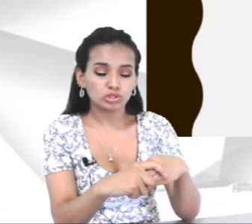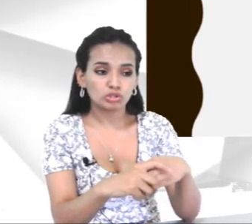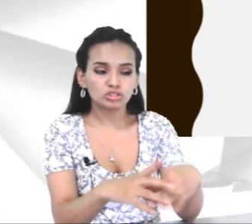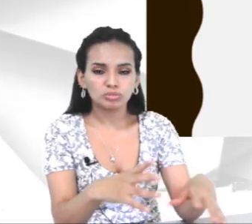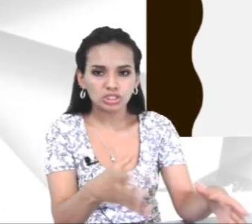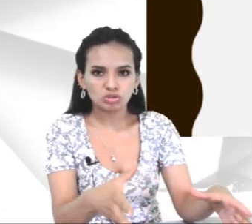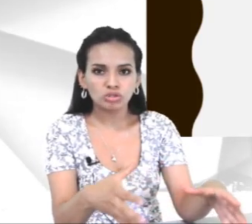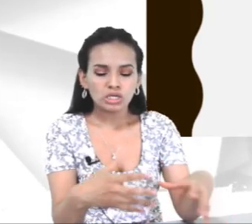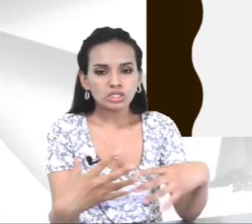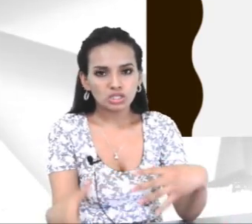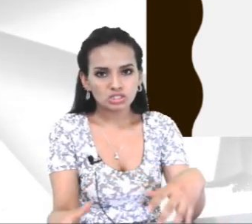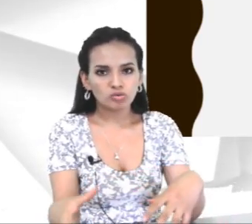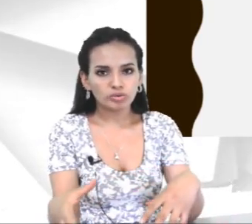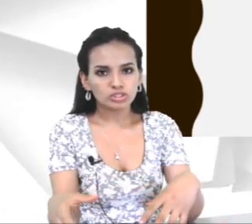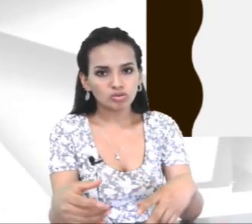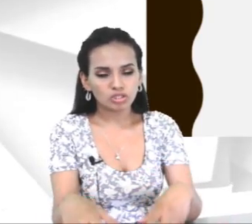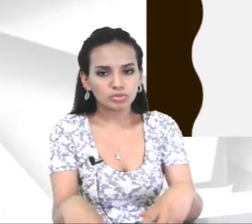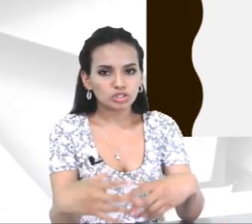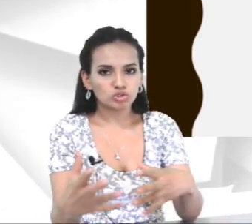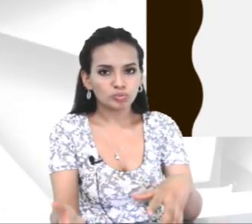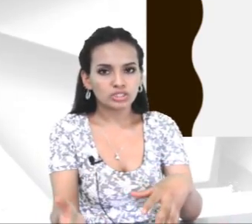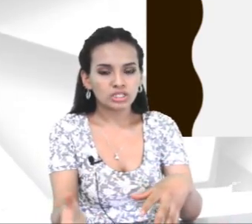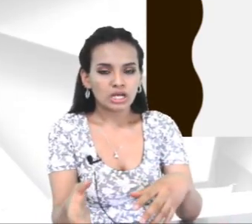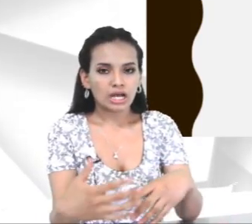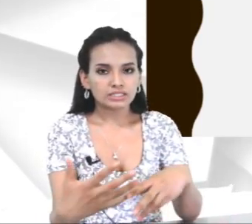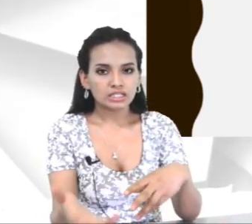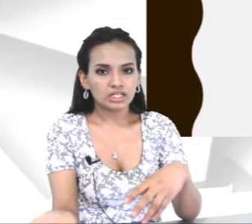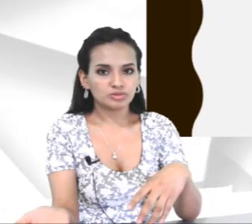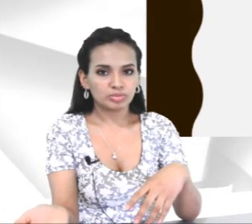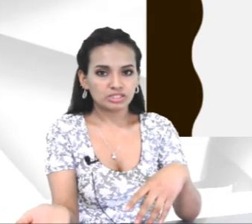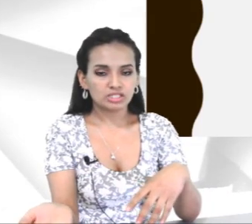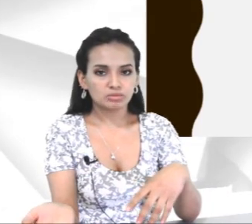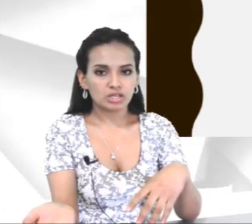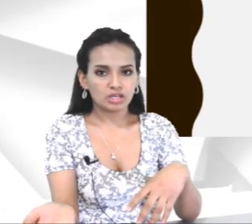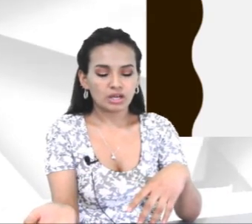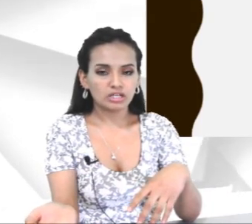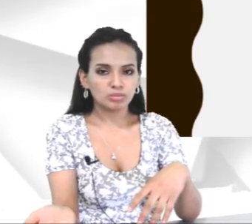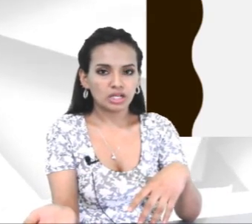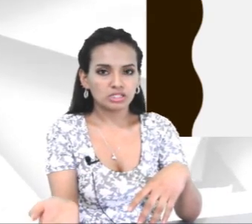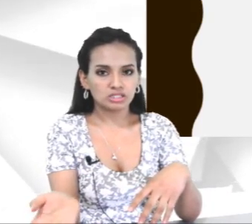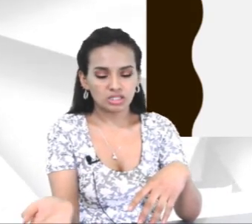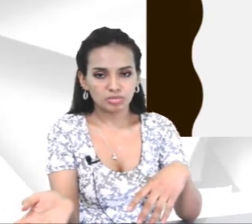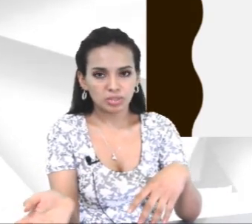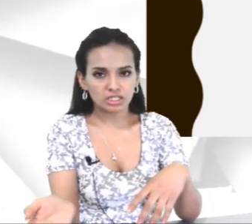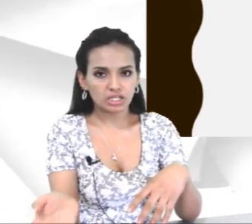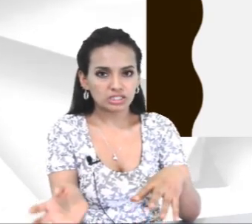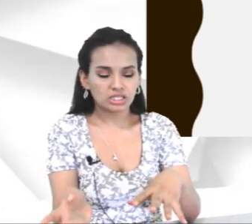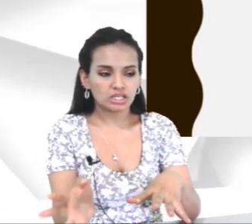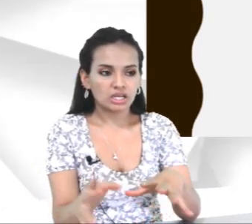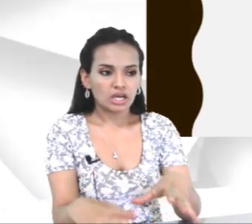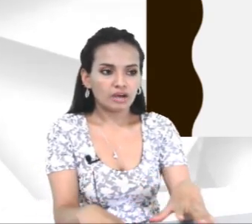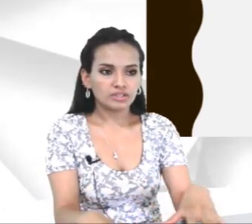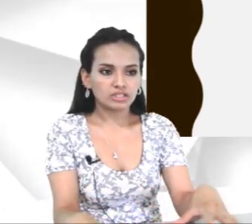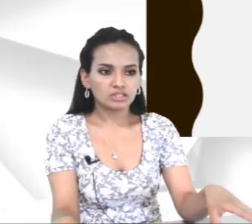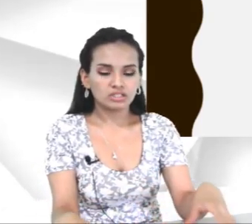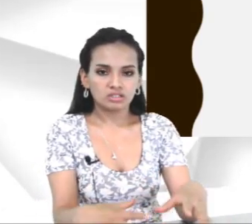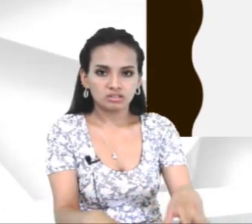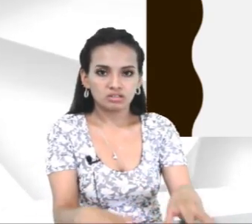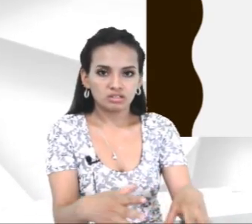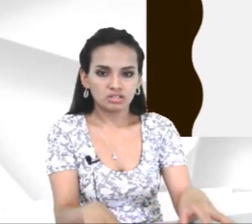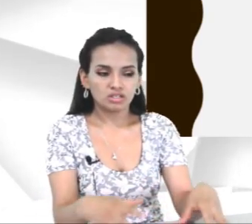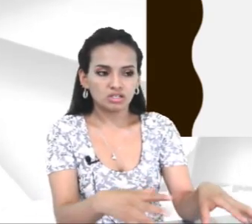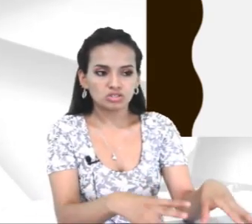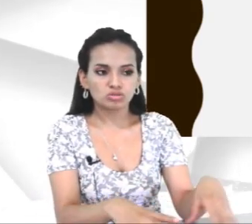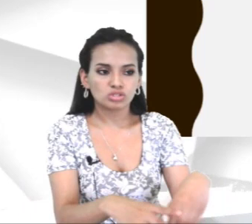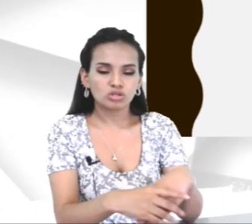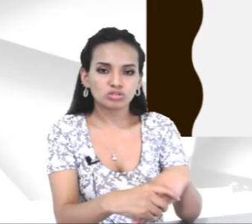esto produce contaminación y desde luego esta contaminación pues hace que las especies animales y también vegetales que habitan en